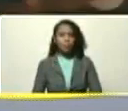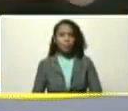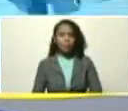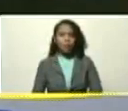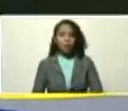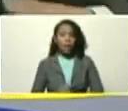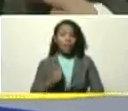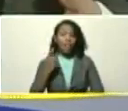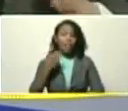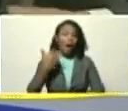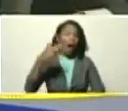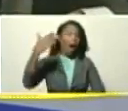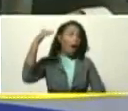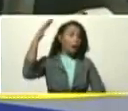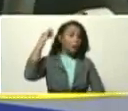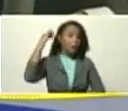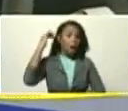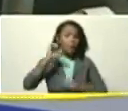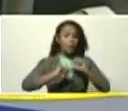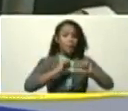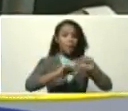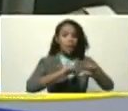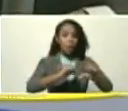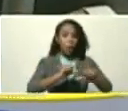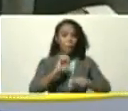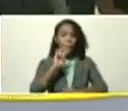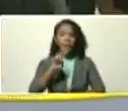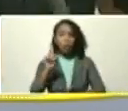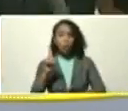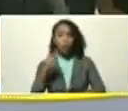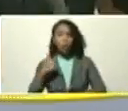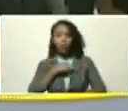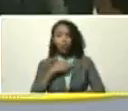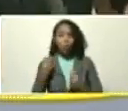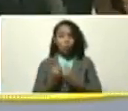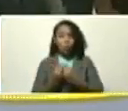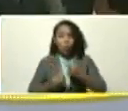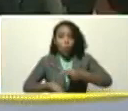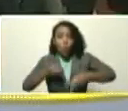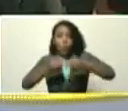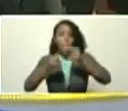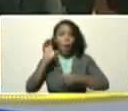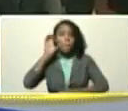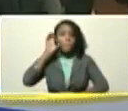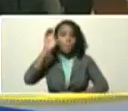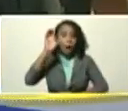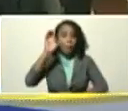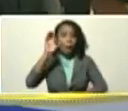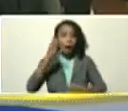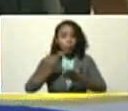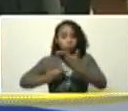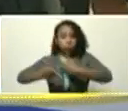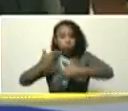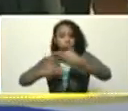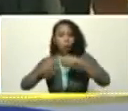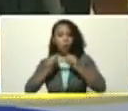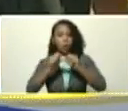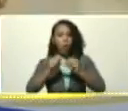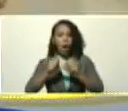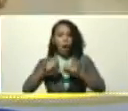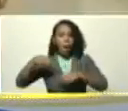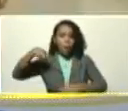queda del siglo XXI, hemos construido el mapa de cooperación para seguir